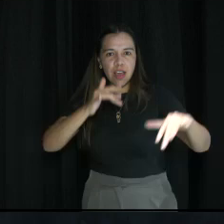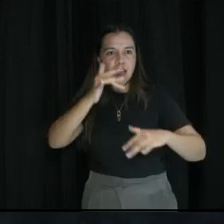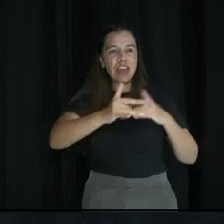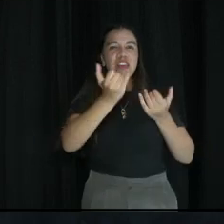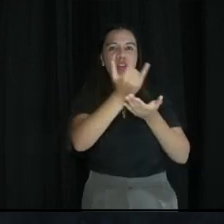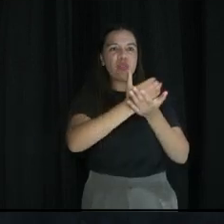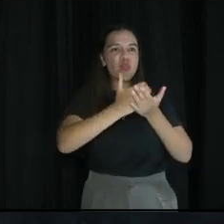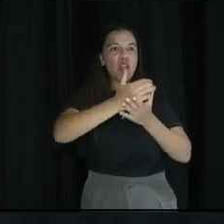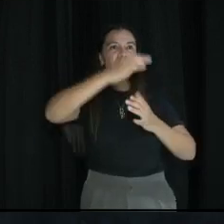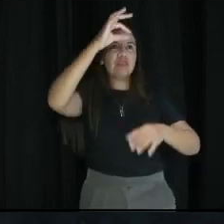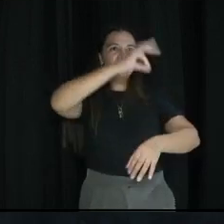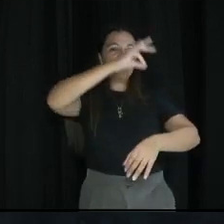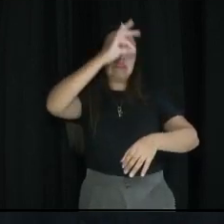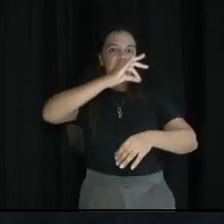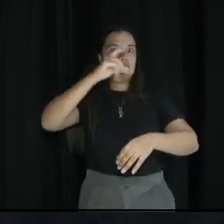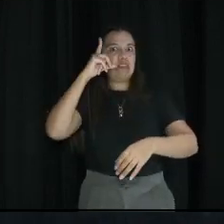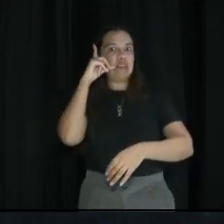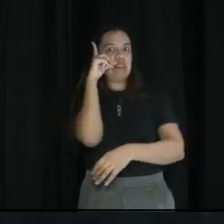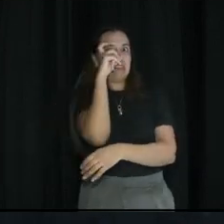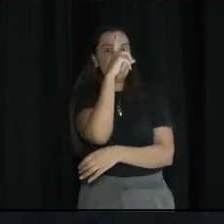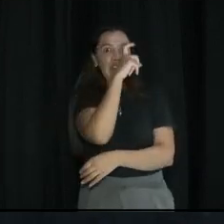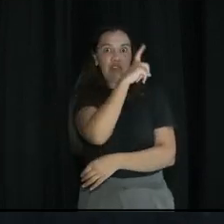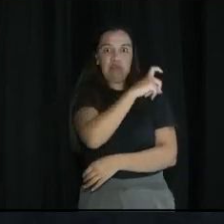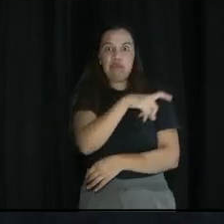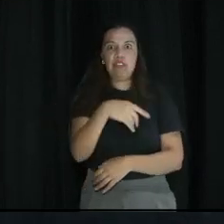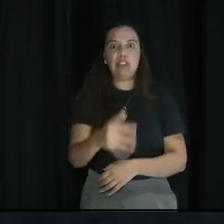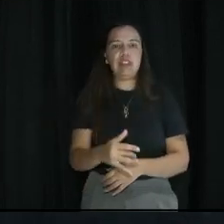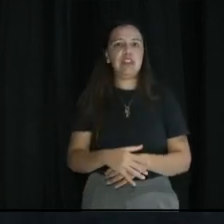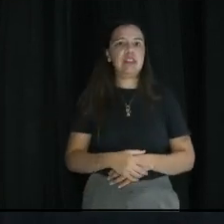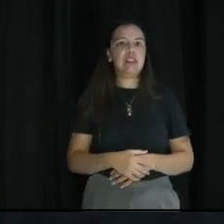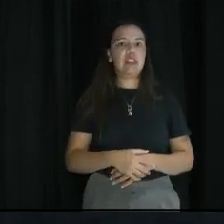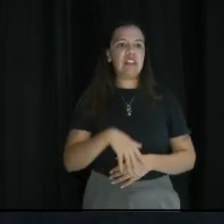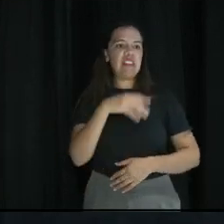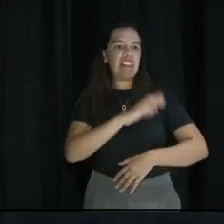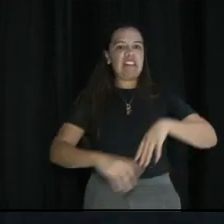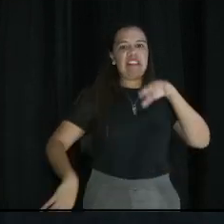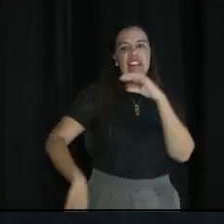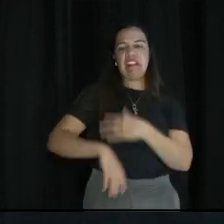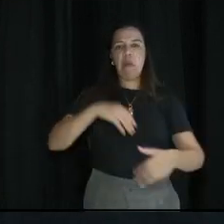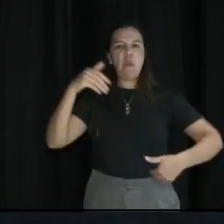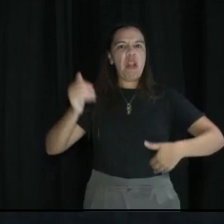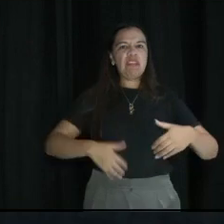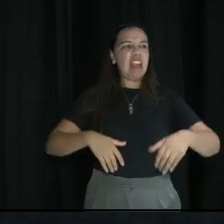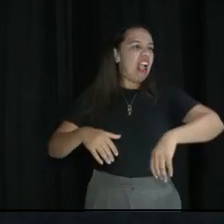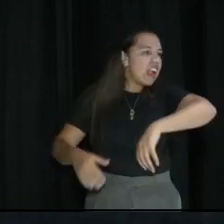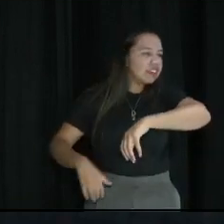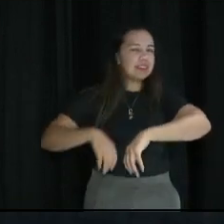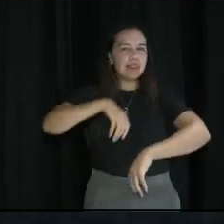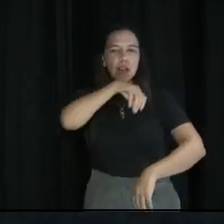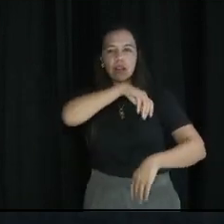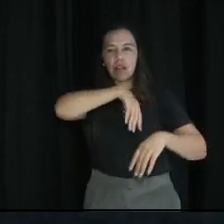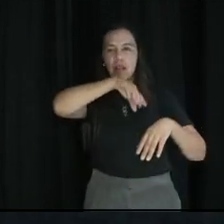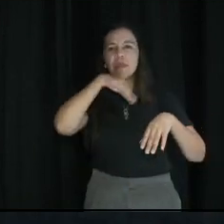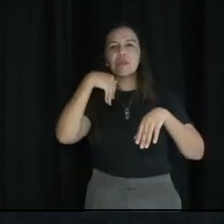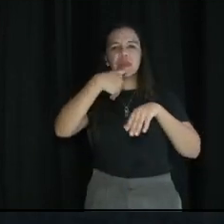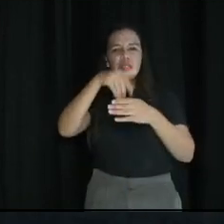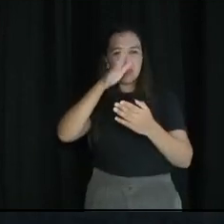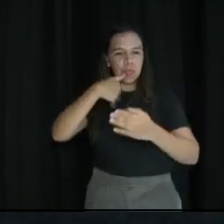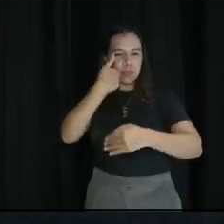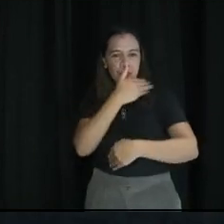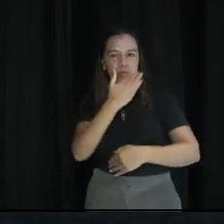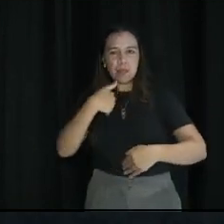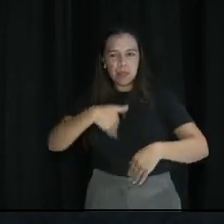son animales que todos se quitan, se alcanzan, se lamen, de todo,